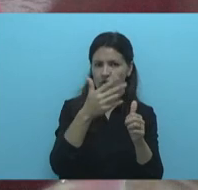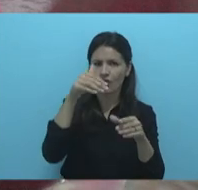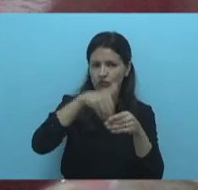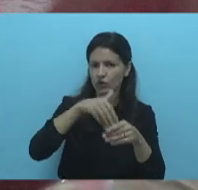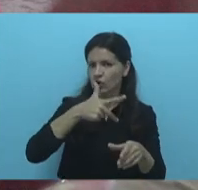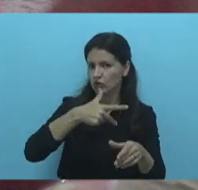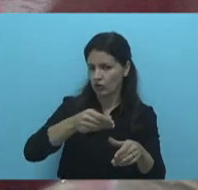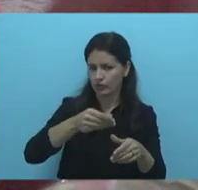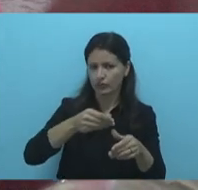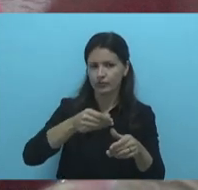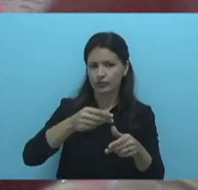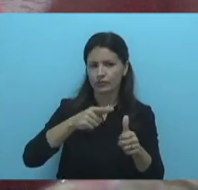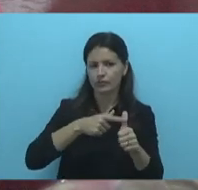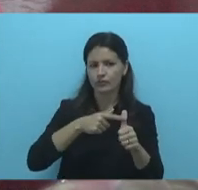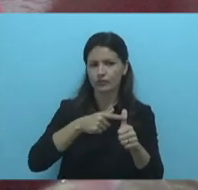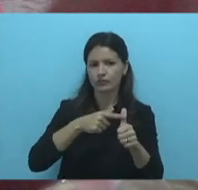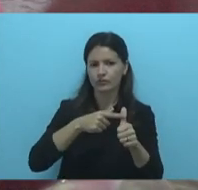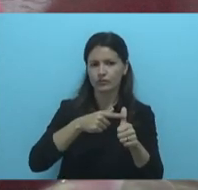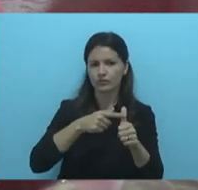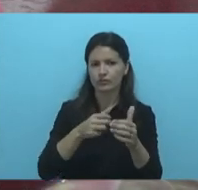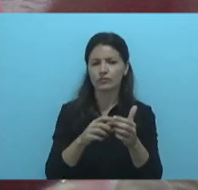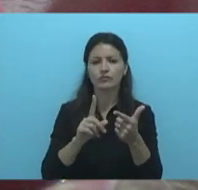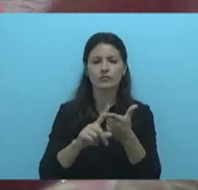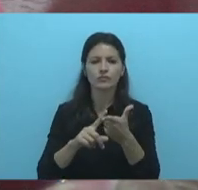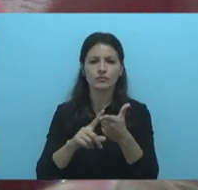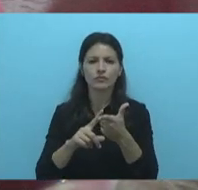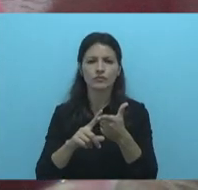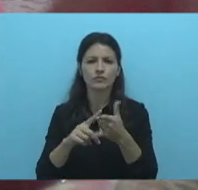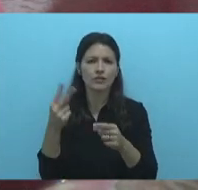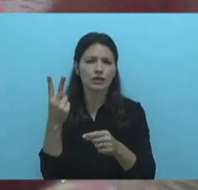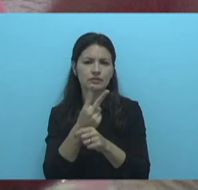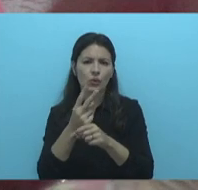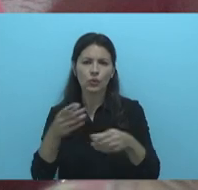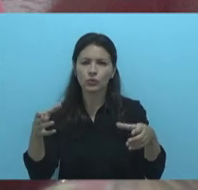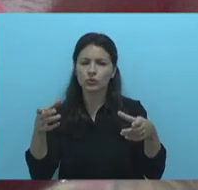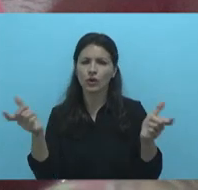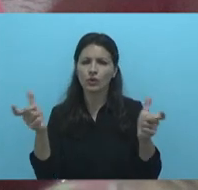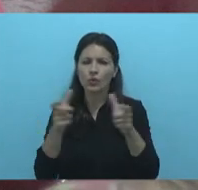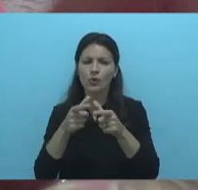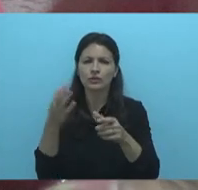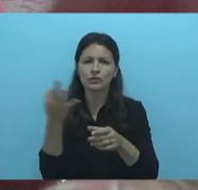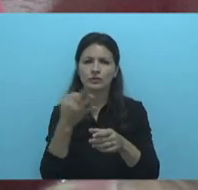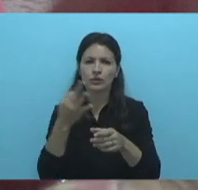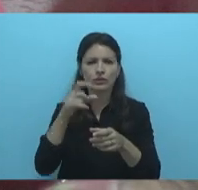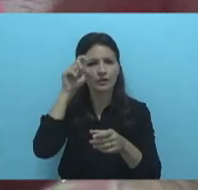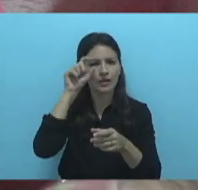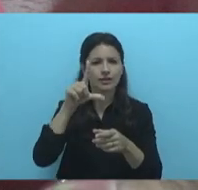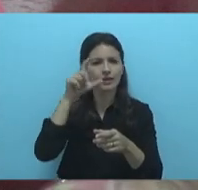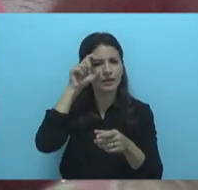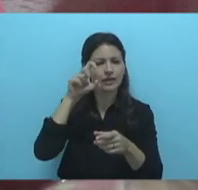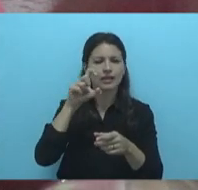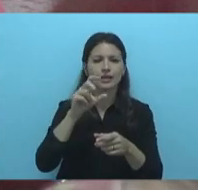contra. Los logros de Luca Bona. La segunda jornada de seguridad electrónica de Santa Fe por las